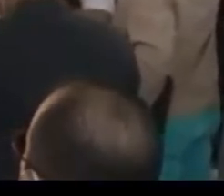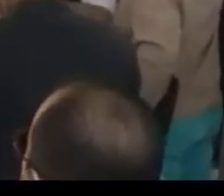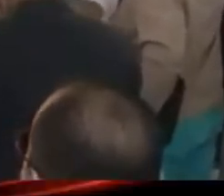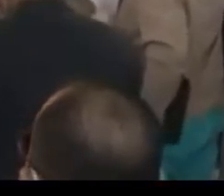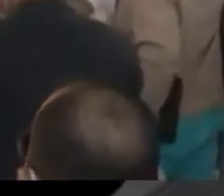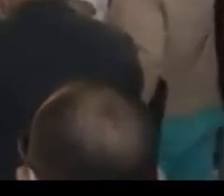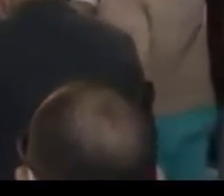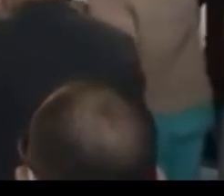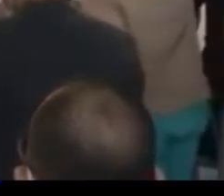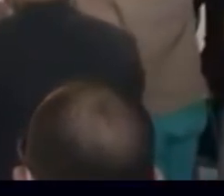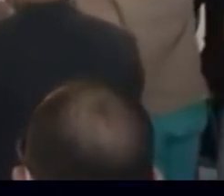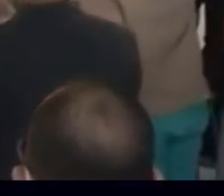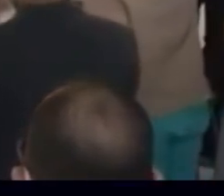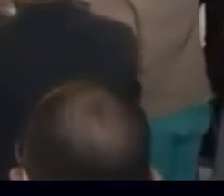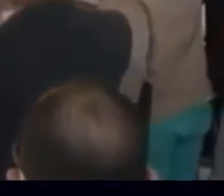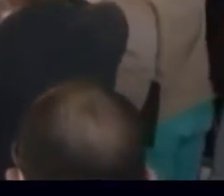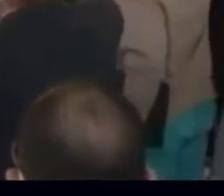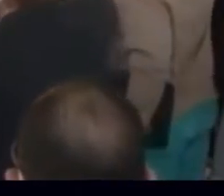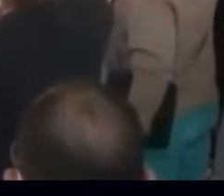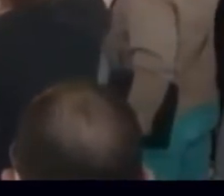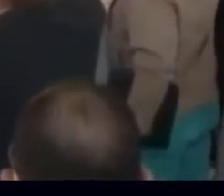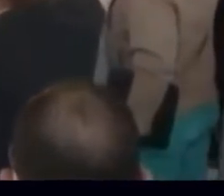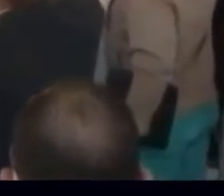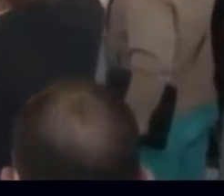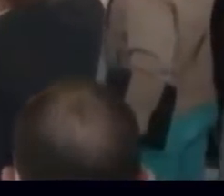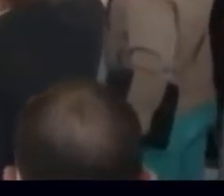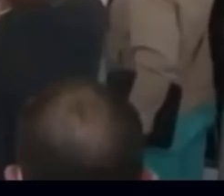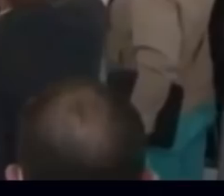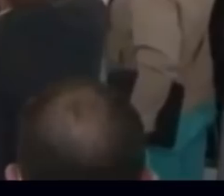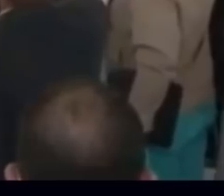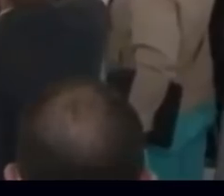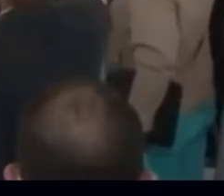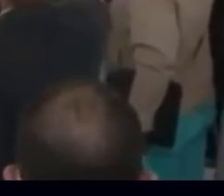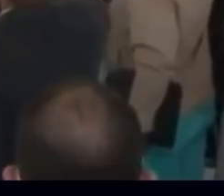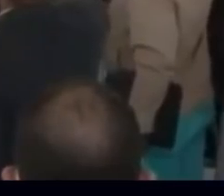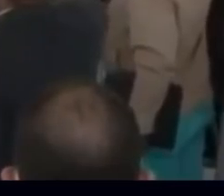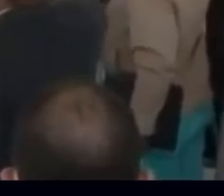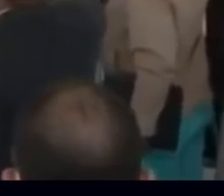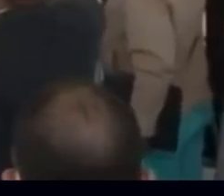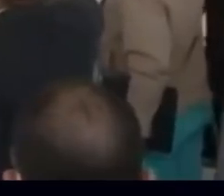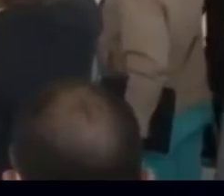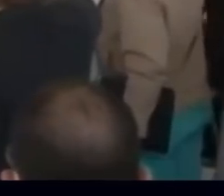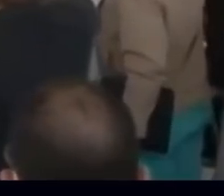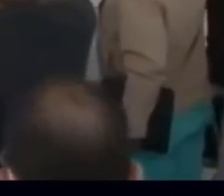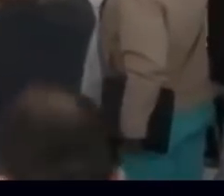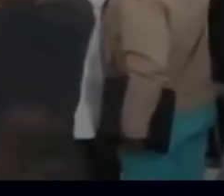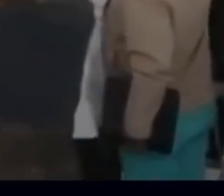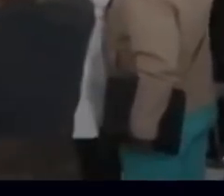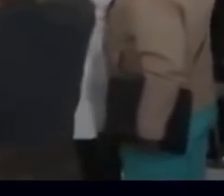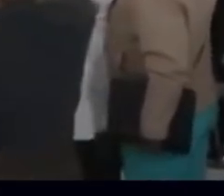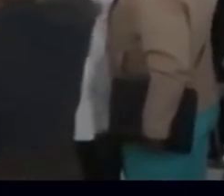Participantes de este programa en todo el territorio nacional, mujeres,